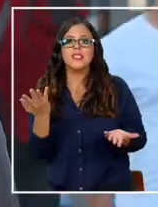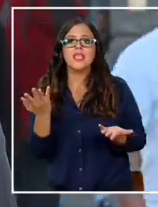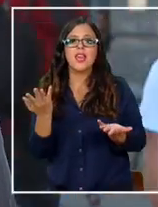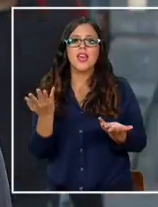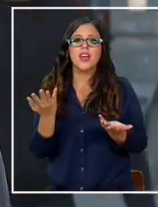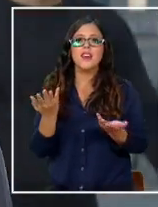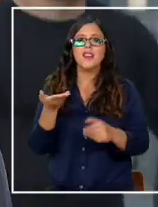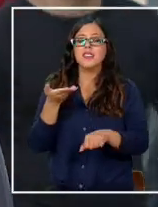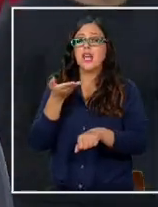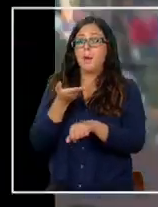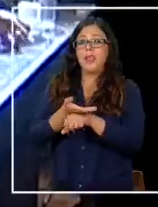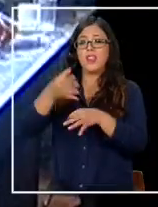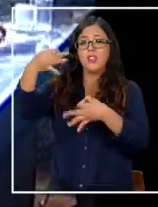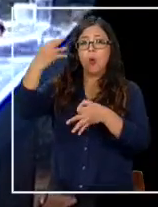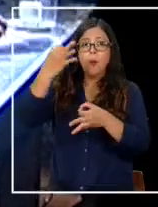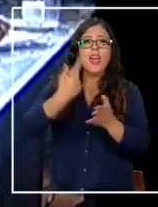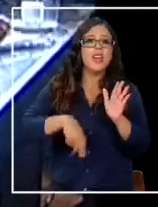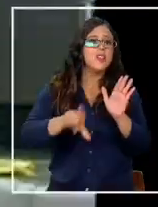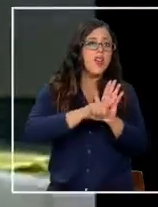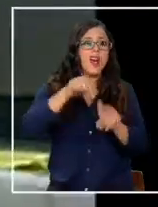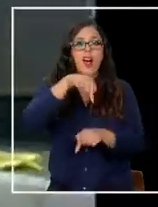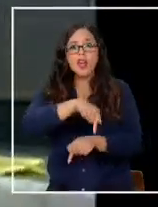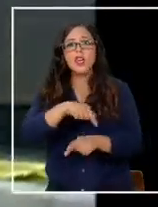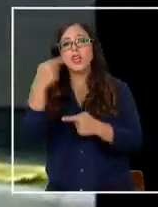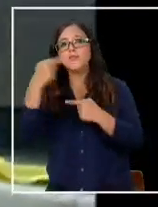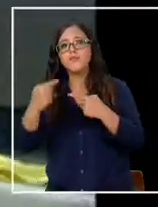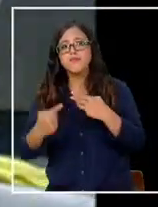papeles, como legalizarse acá.